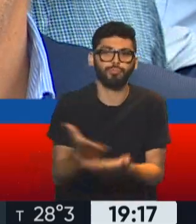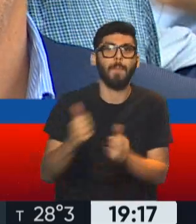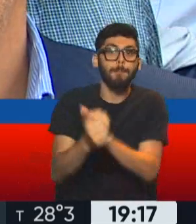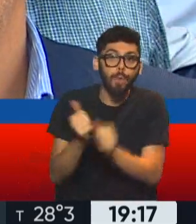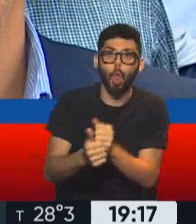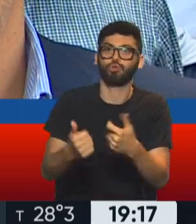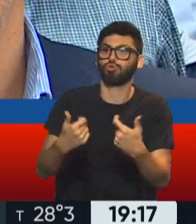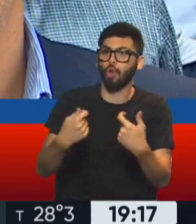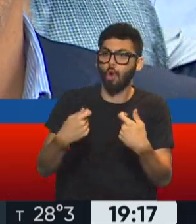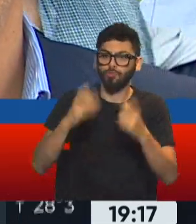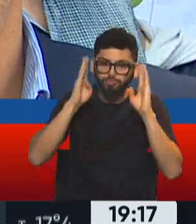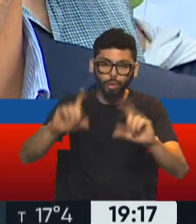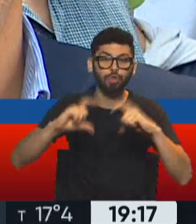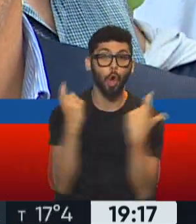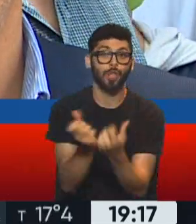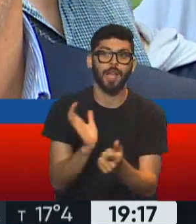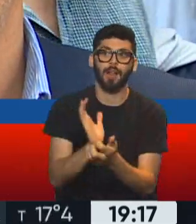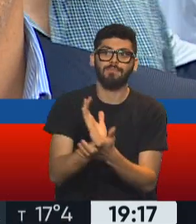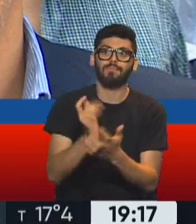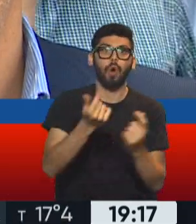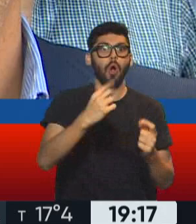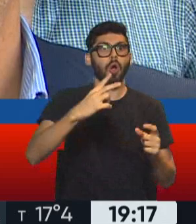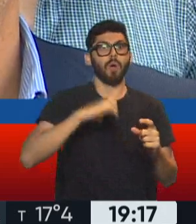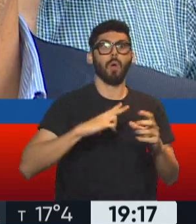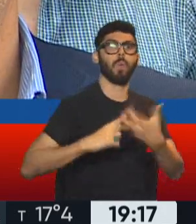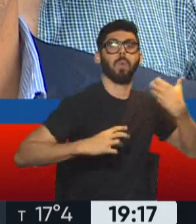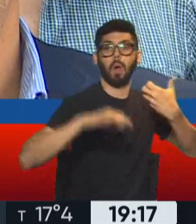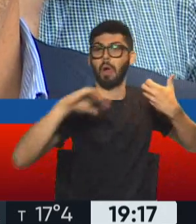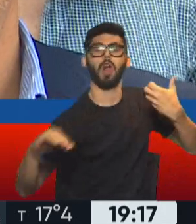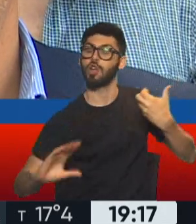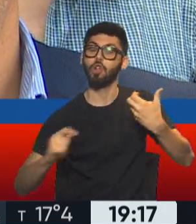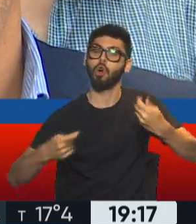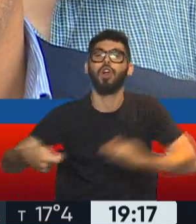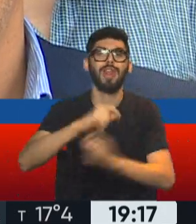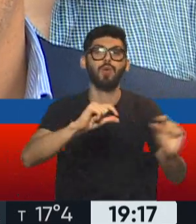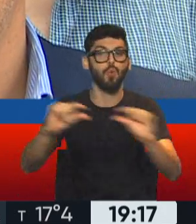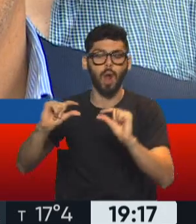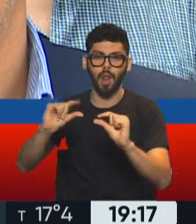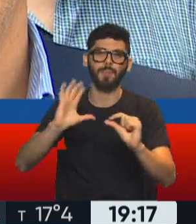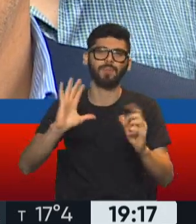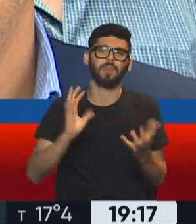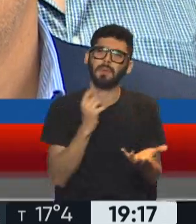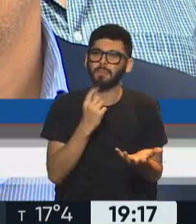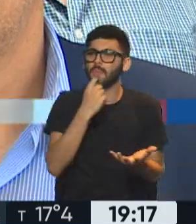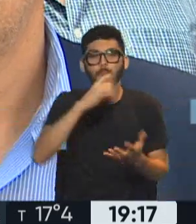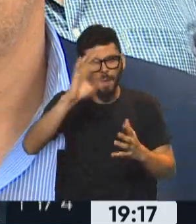la distribución del ingreso. Esa es la clave de la discusión, y en la ciudad de Buenos Aires es, para ponértelo simple, queremos en Costa